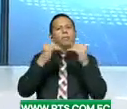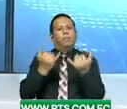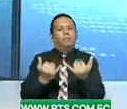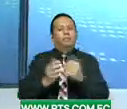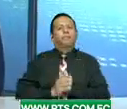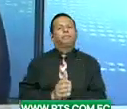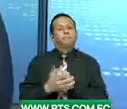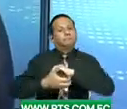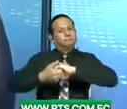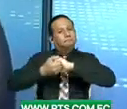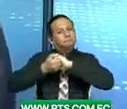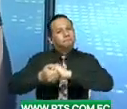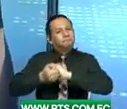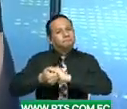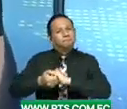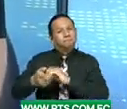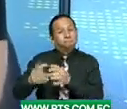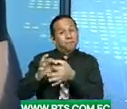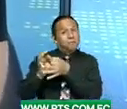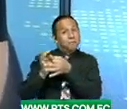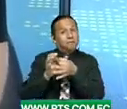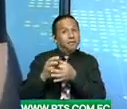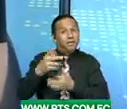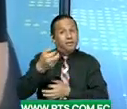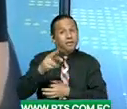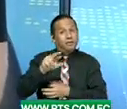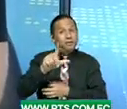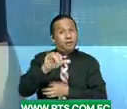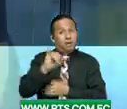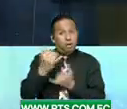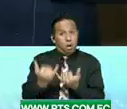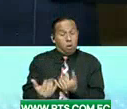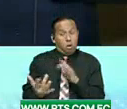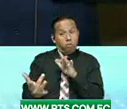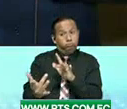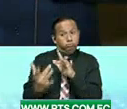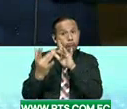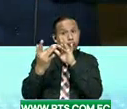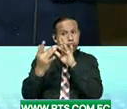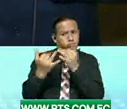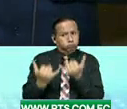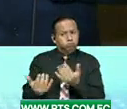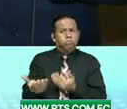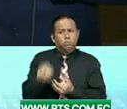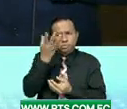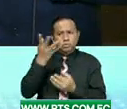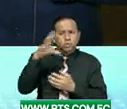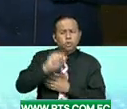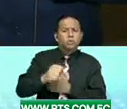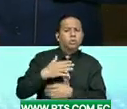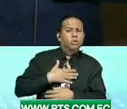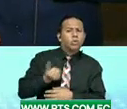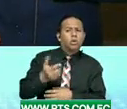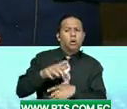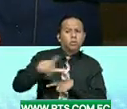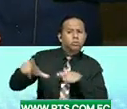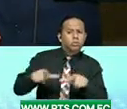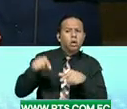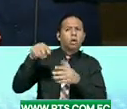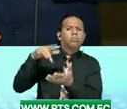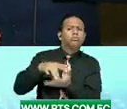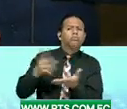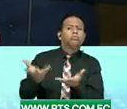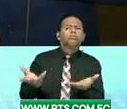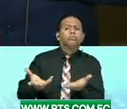Saludamos también a nuestro compañero Charlie Pisa, con quien hacemos un contacto en vivo y en directo. Charlie, buenas noches. ¿Dónde te encuentras? ¿En qué punto de